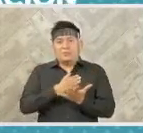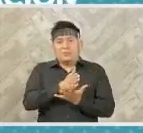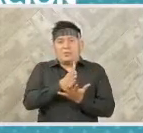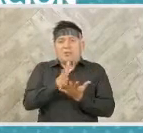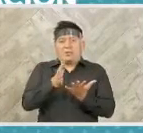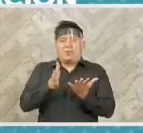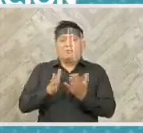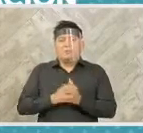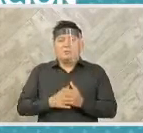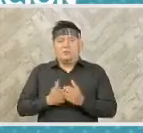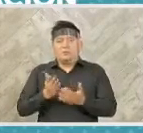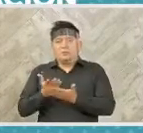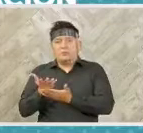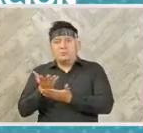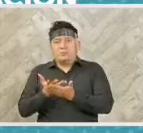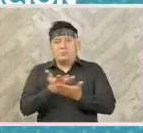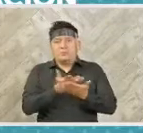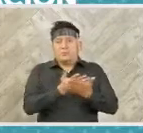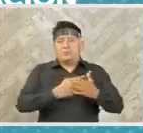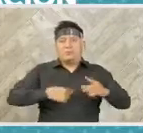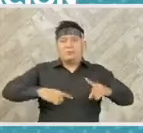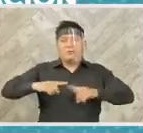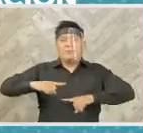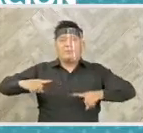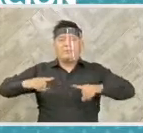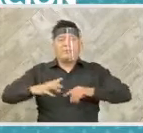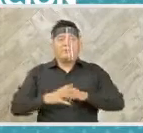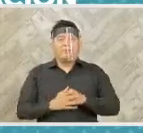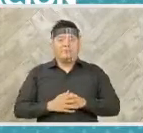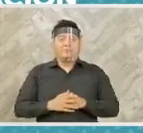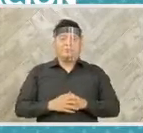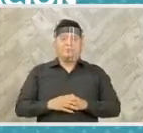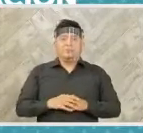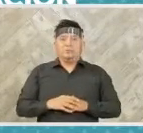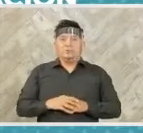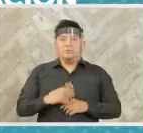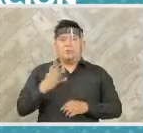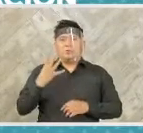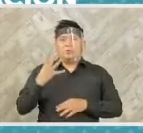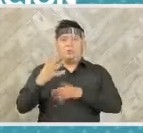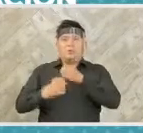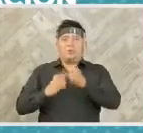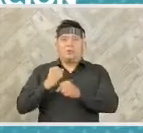estratégicas que orientan las acciones de la Administración Municipal en sus 4 años.